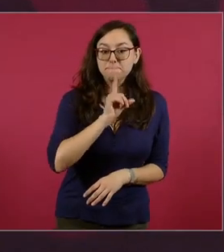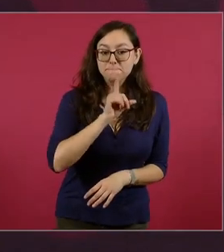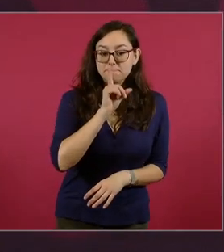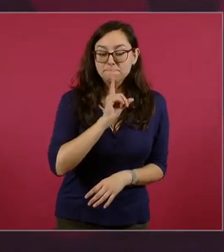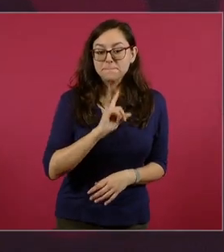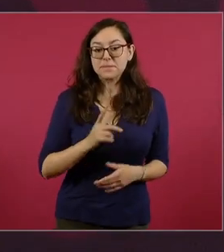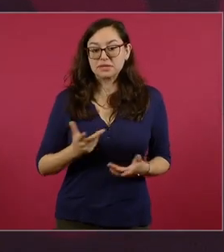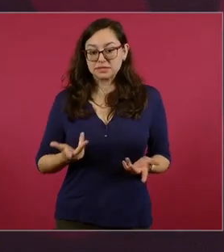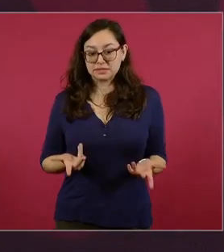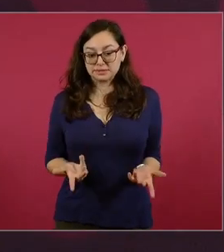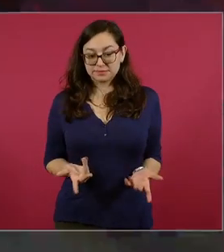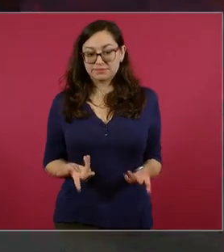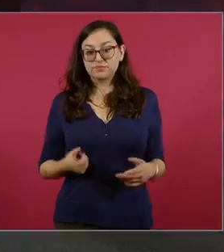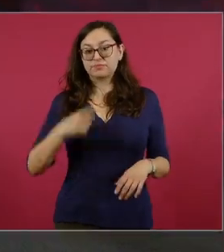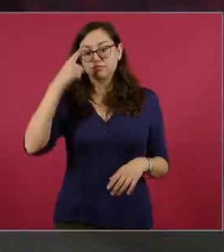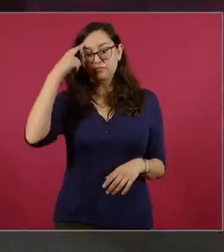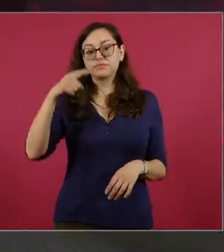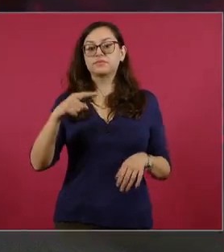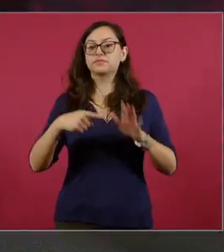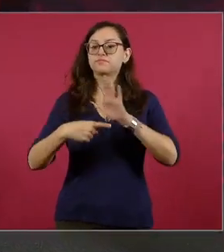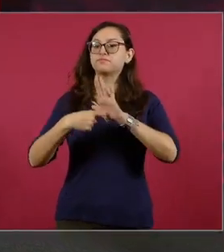el pueblo, para los que